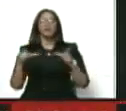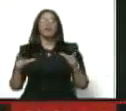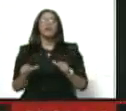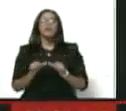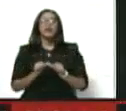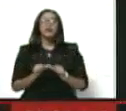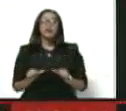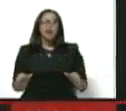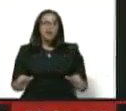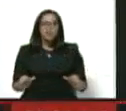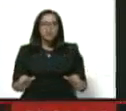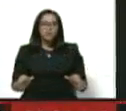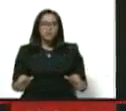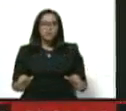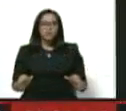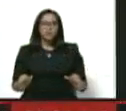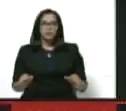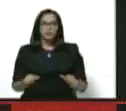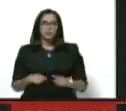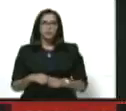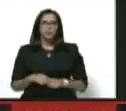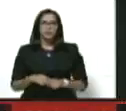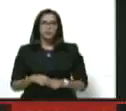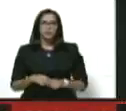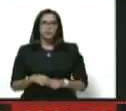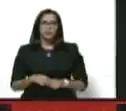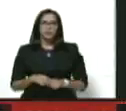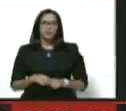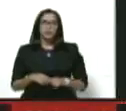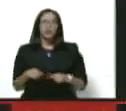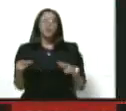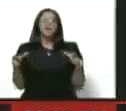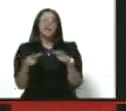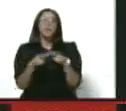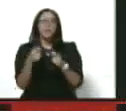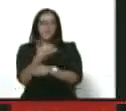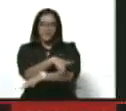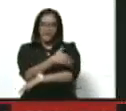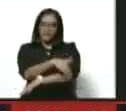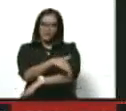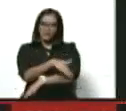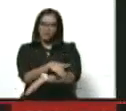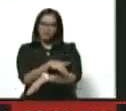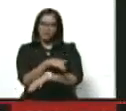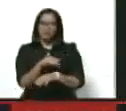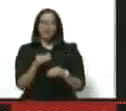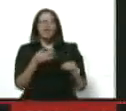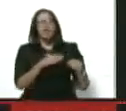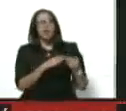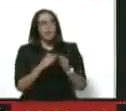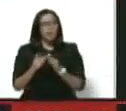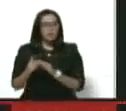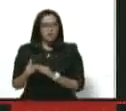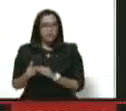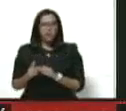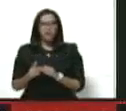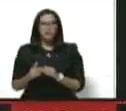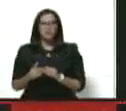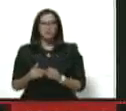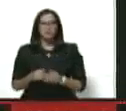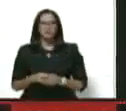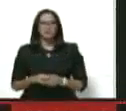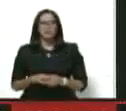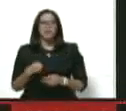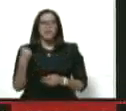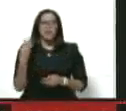fijado por los equipos de calles en la comunidad, se hará la